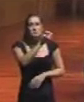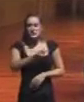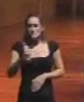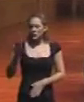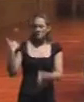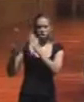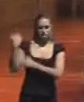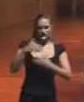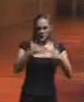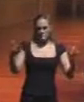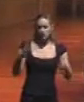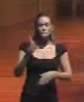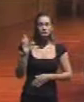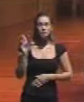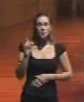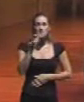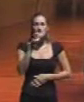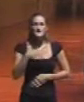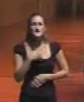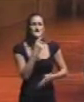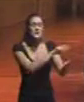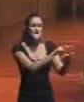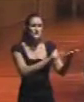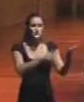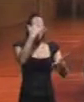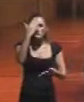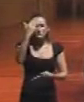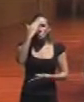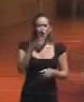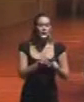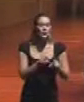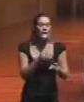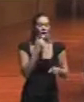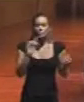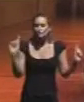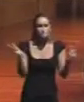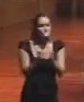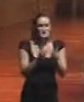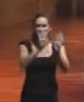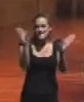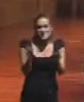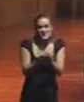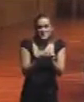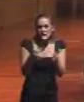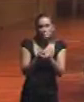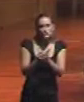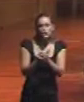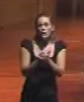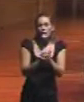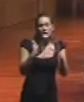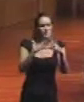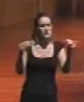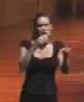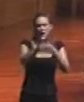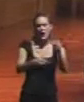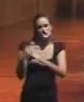anteriores recordarán aliviados que la amenaza de la lectura de la memoria queda reducida a una breve síntesis de la intensa actividad llevada a cabo